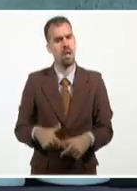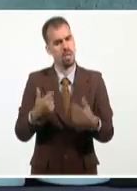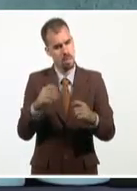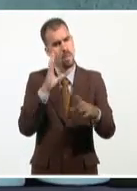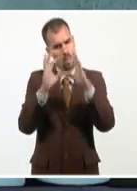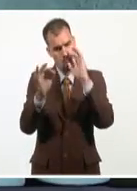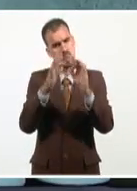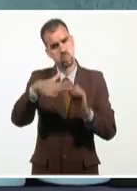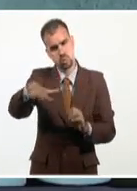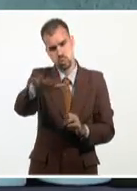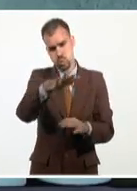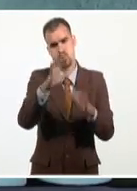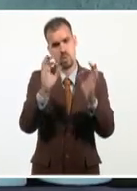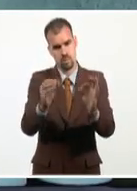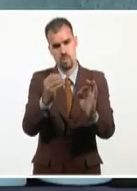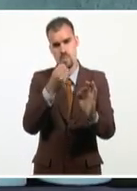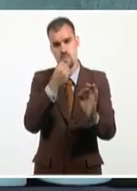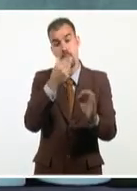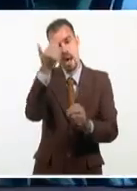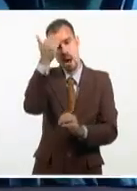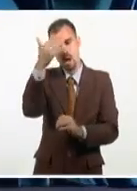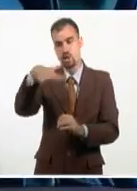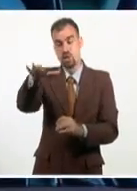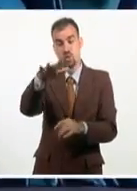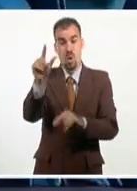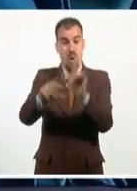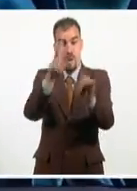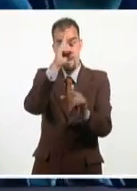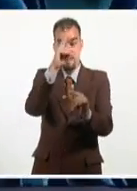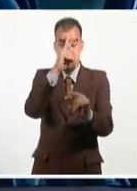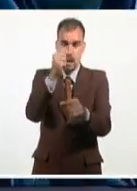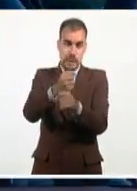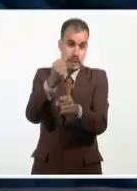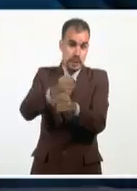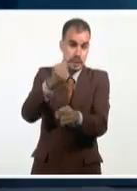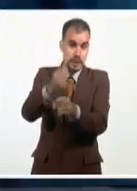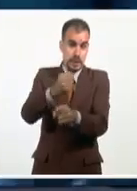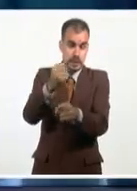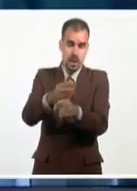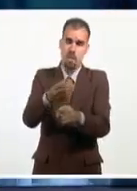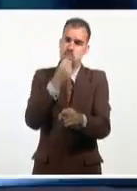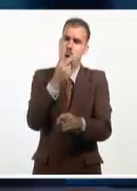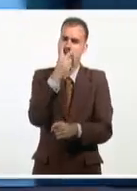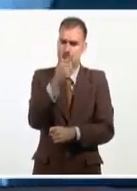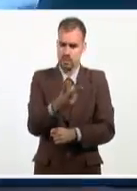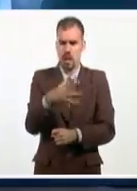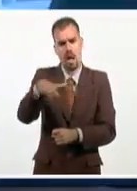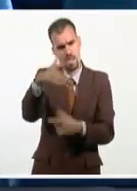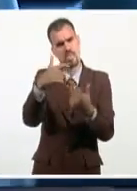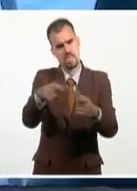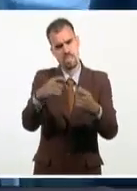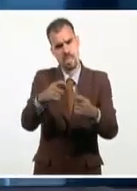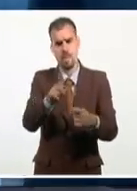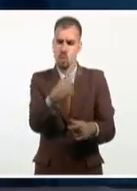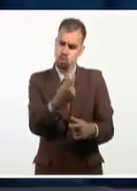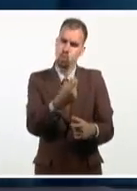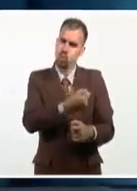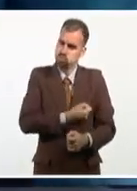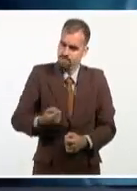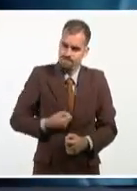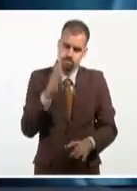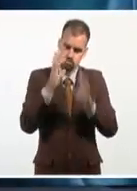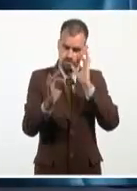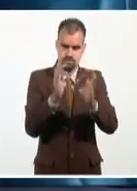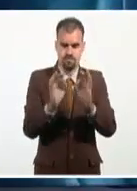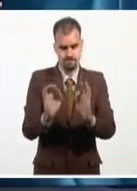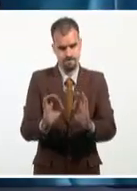conducta en justo reconocimiento a quienes han dejado la piel y su propia salud para curarnos. Ellos merecen un último apretón de voluntades de